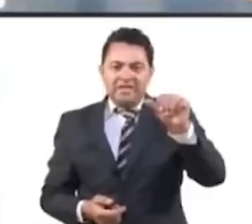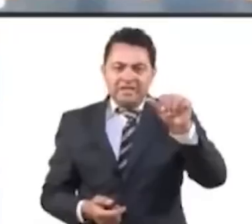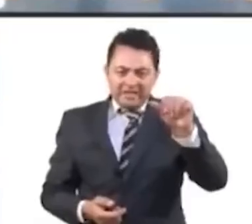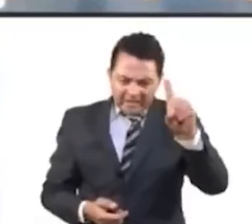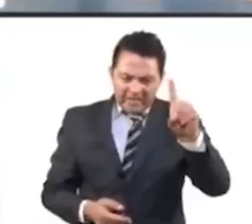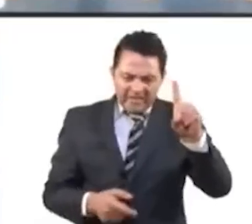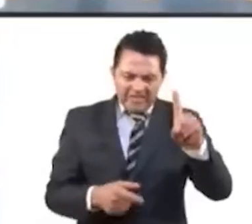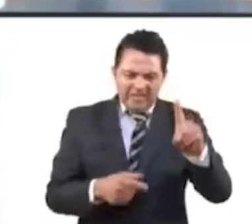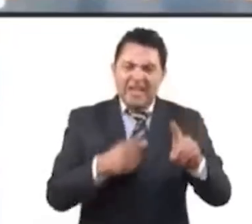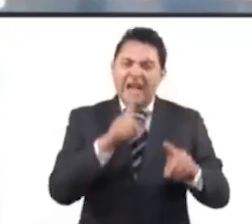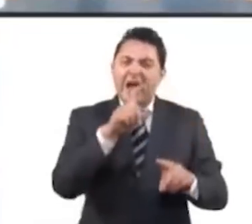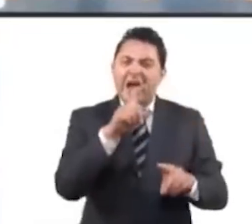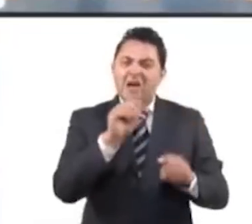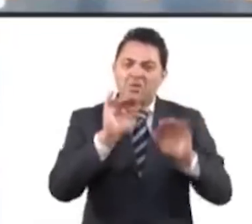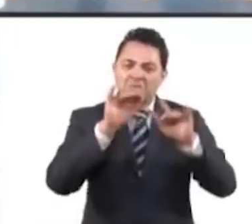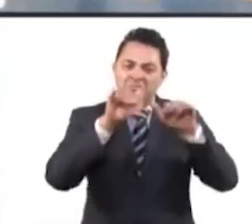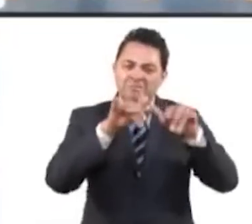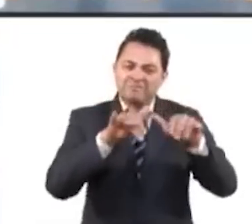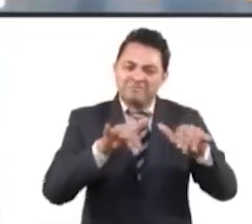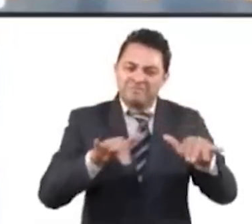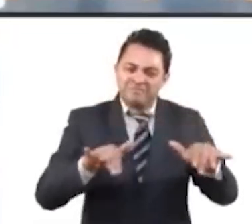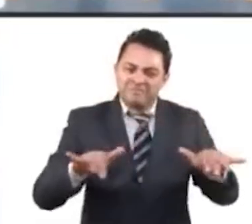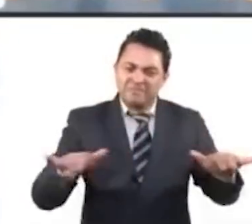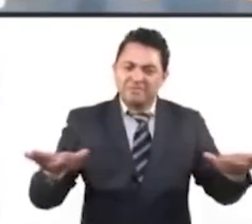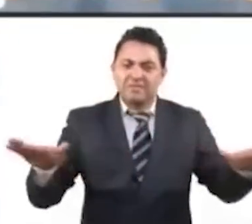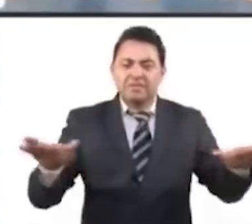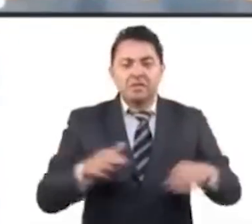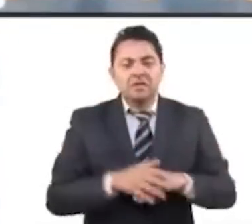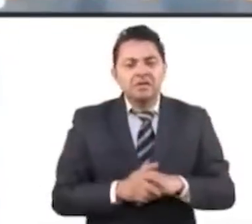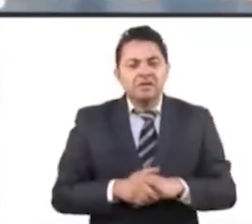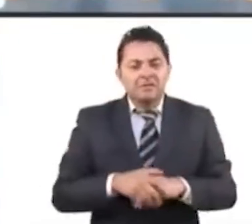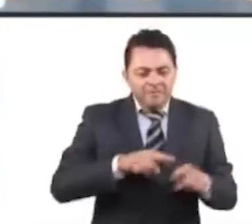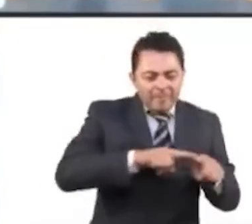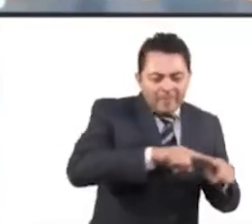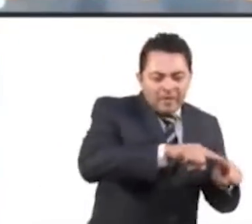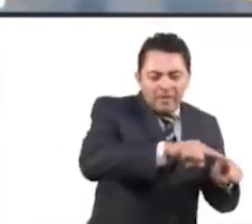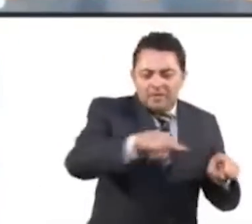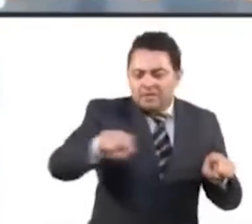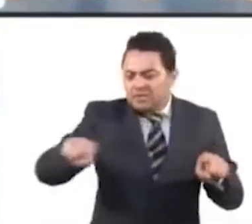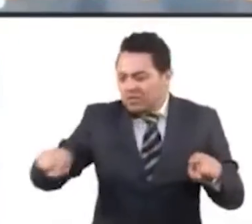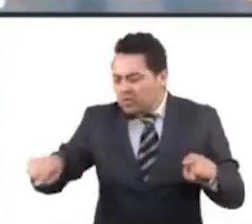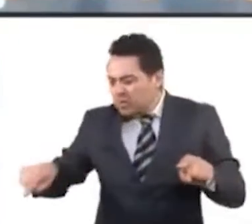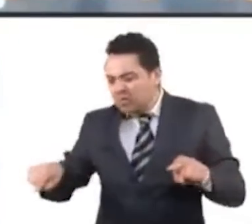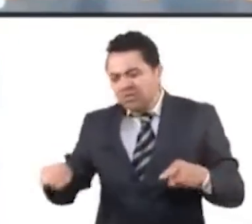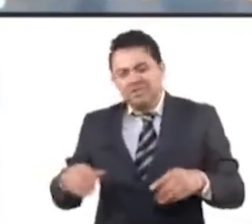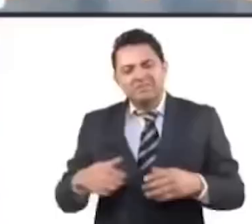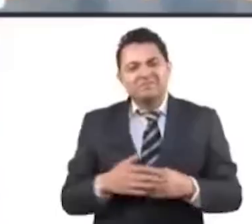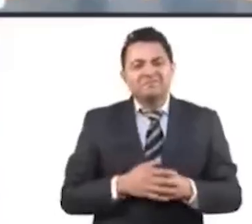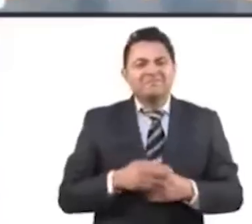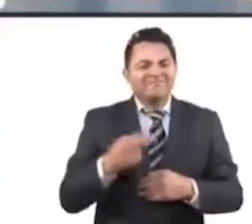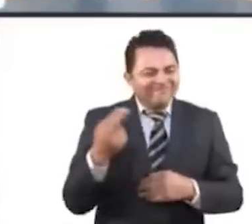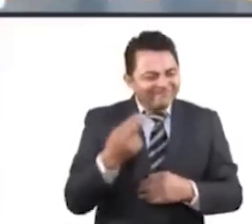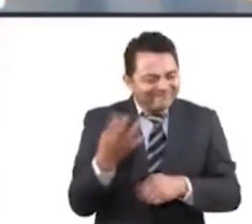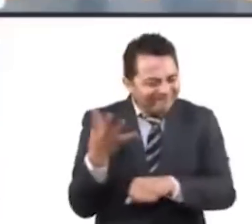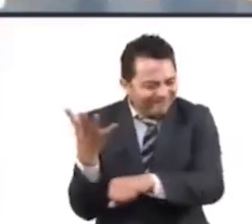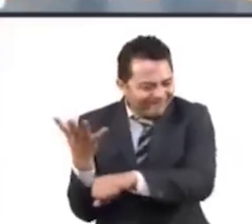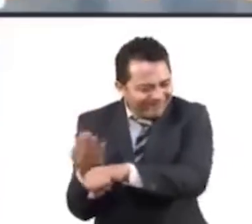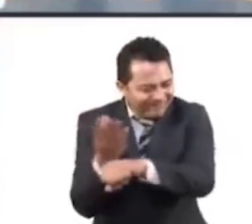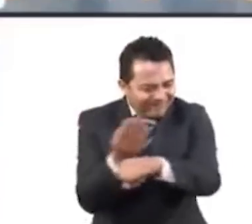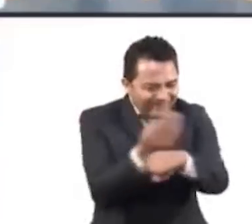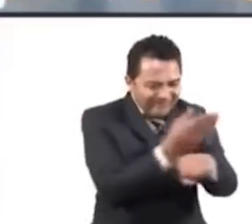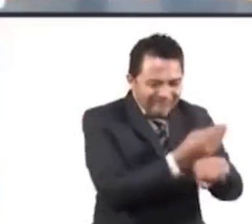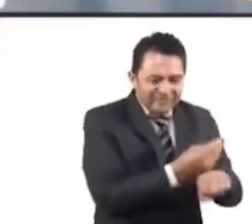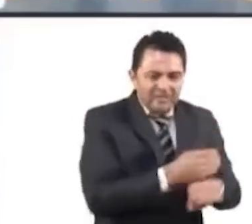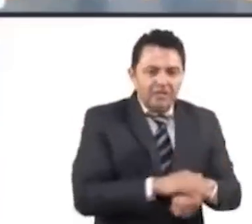de rieles, de durmientes, las curvas que requirieron también este